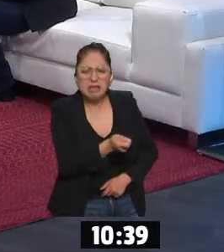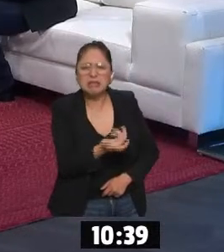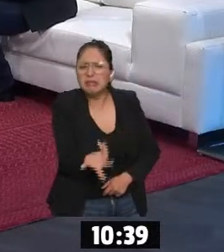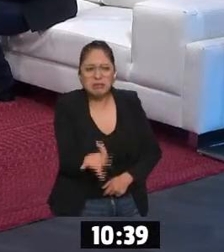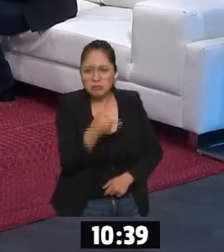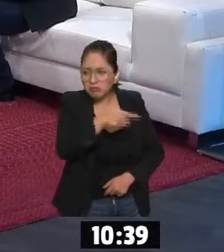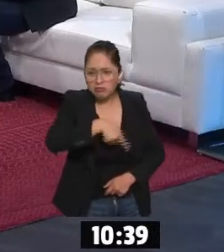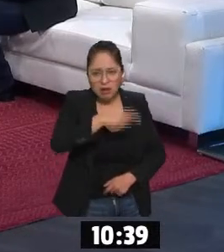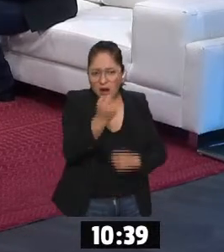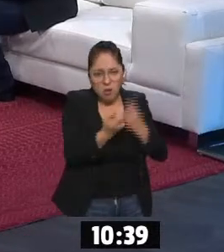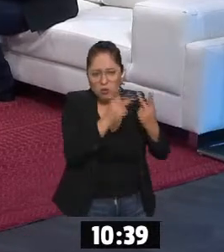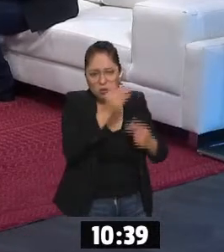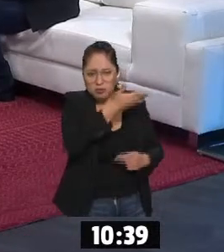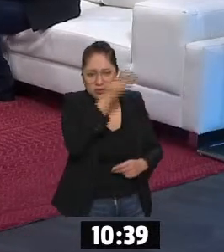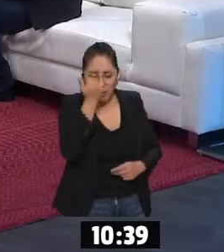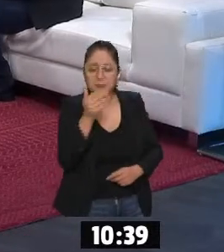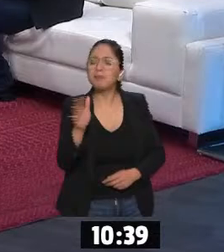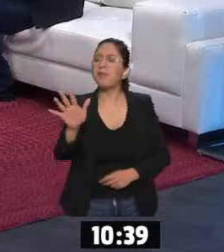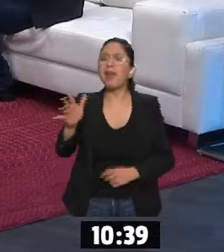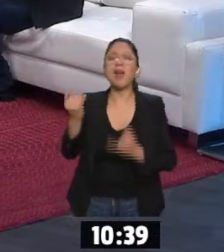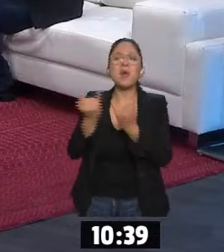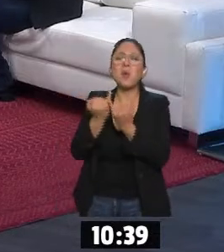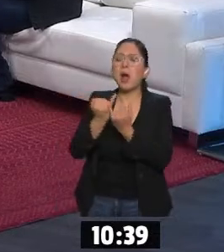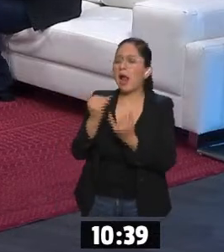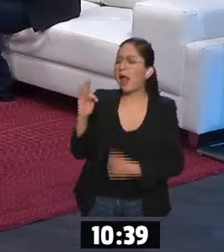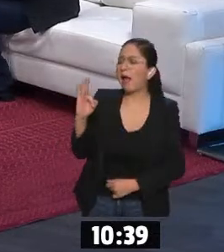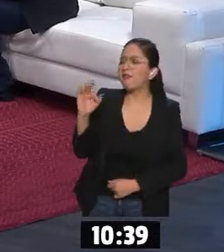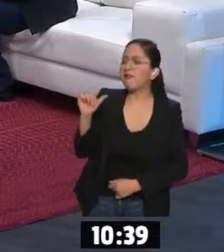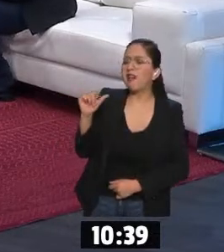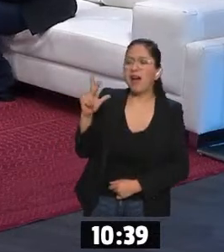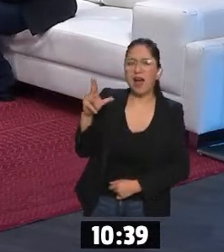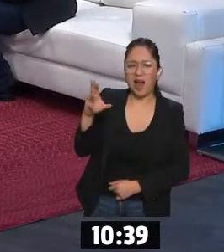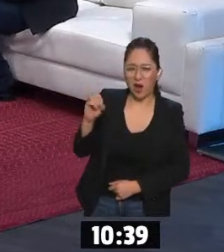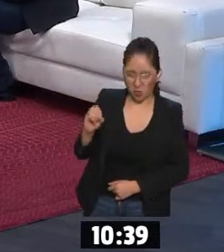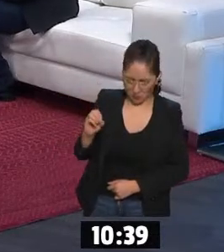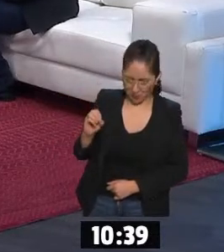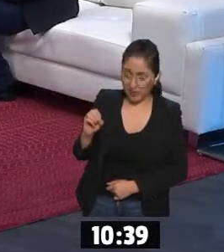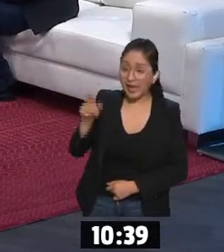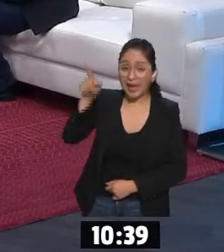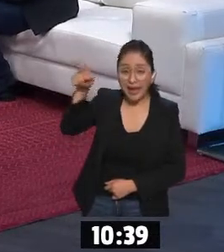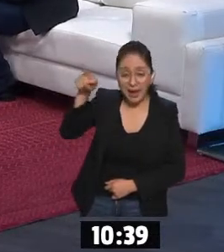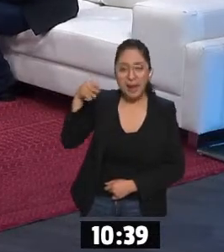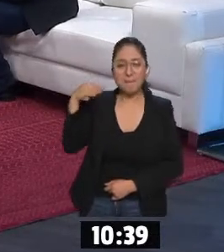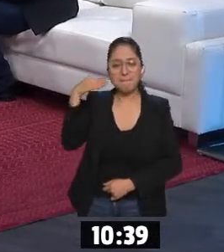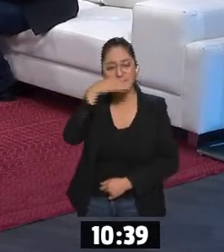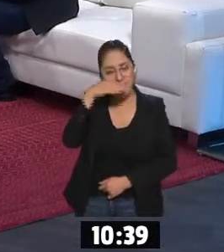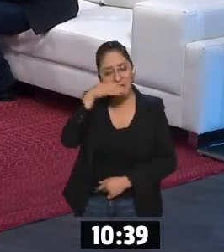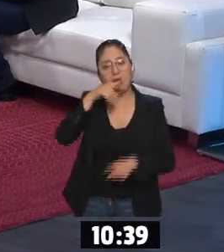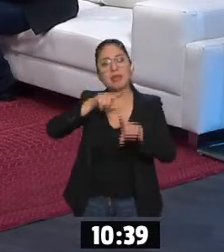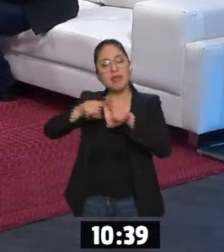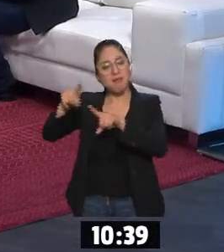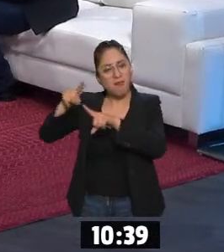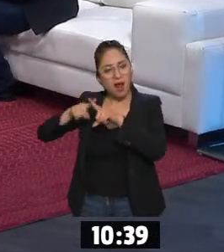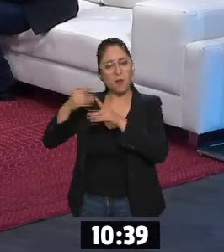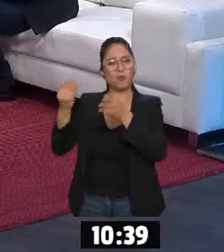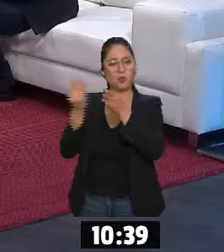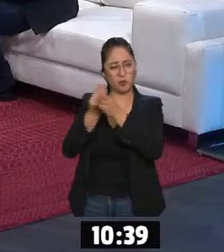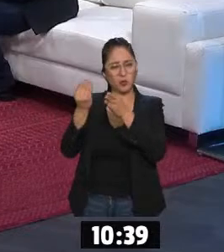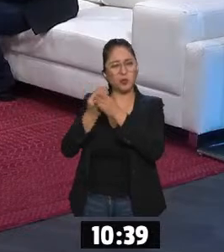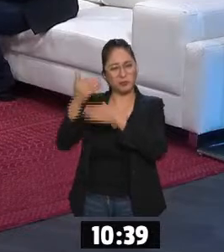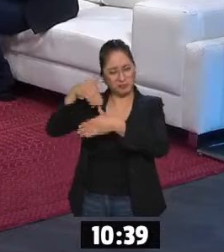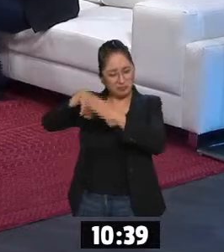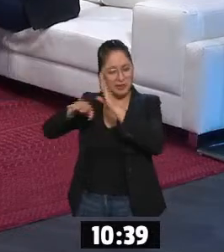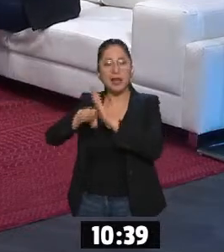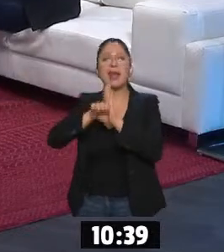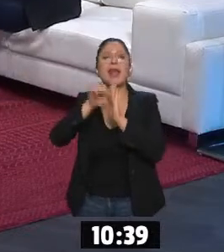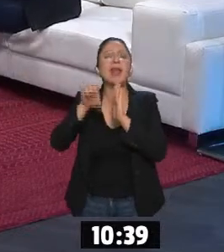tienen, por ejemplo, algunos hasta carrera de cine gratuita. ¿Qué tal? Imagínense. Tienen adentro un centro, por